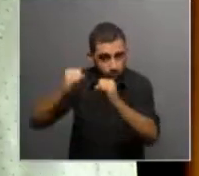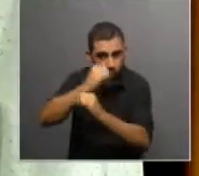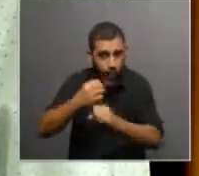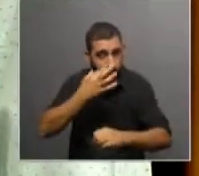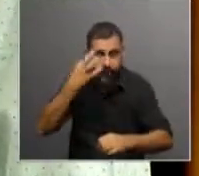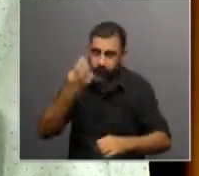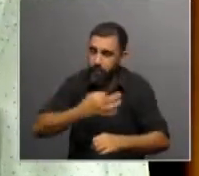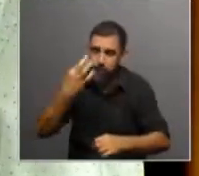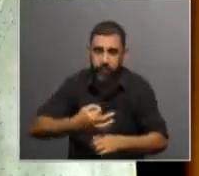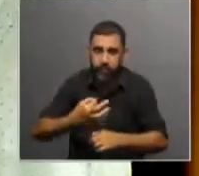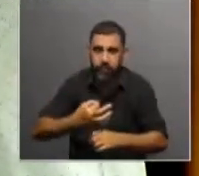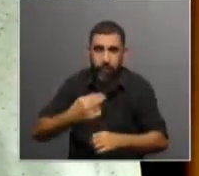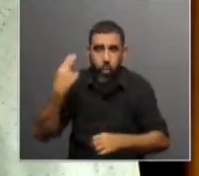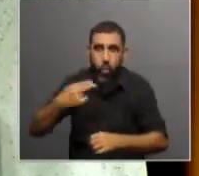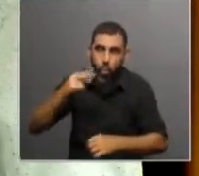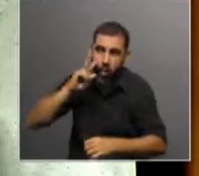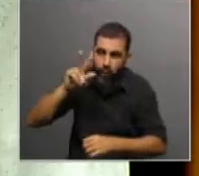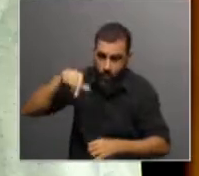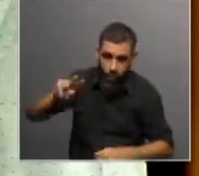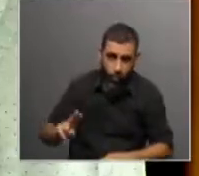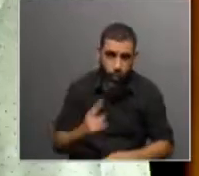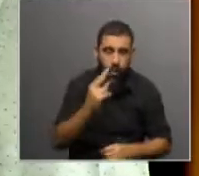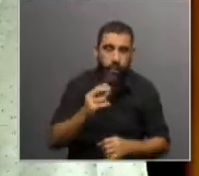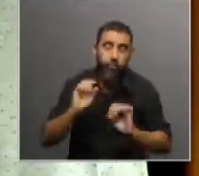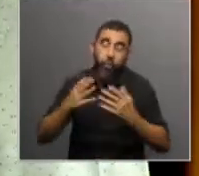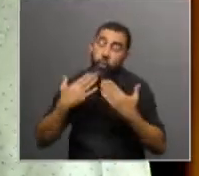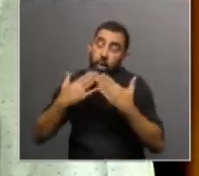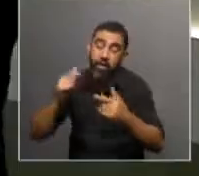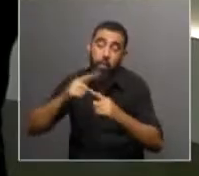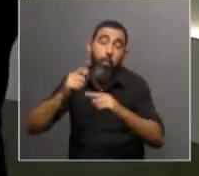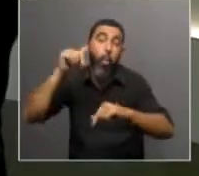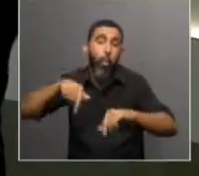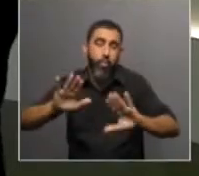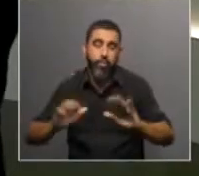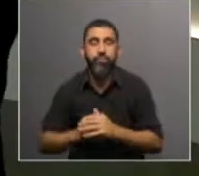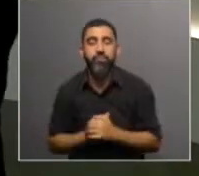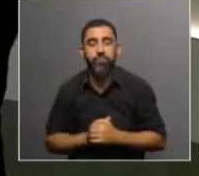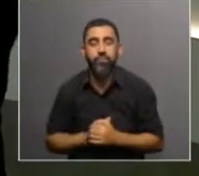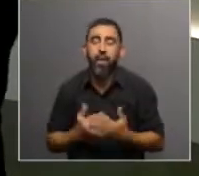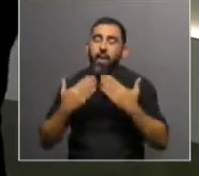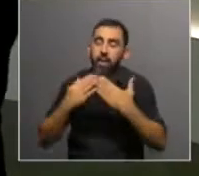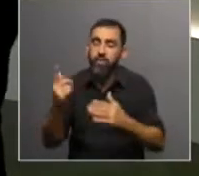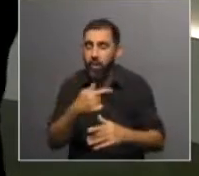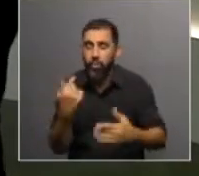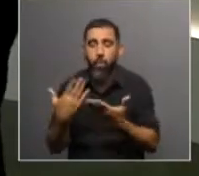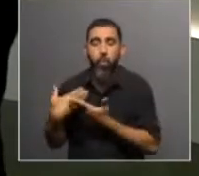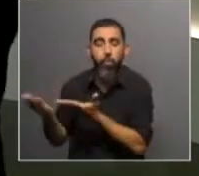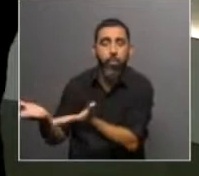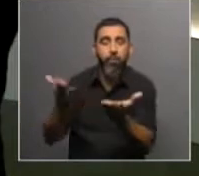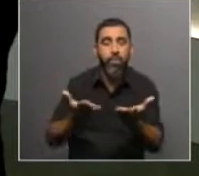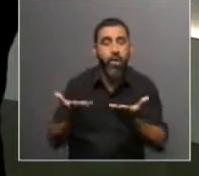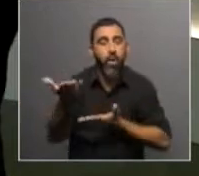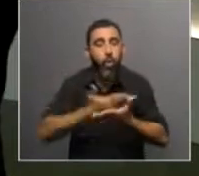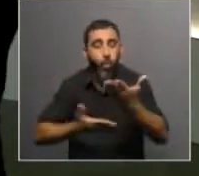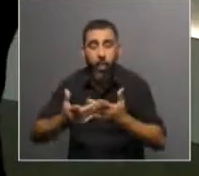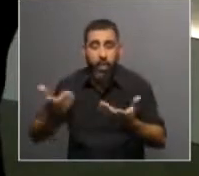son absolutamente nunca vistas en Uruguay. Así que bueno, simplemente gracias por hoy. Bueno, muchísimas gracias por la invitación y les comparto